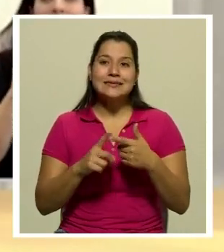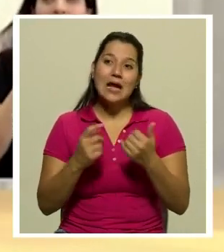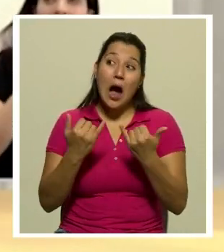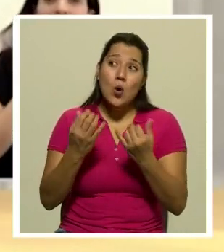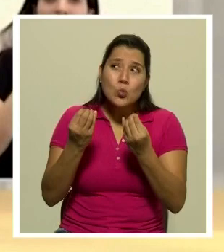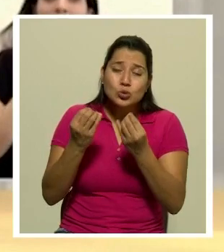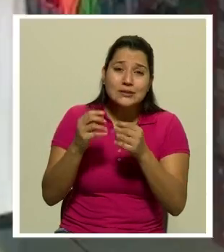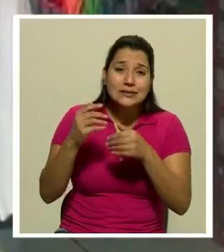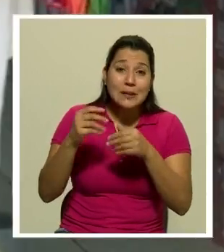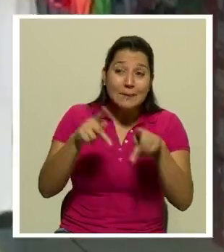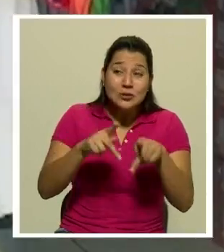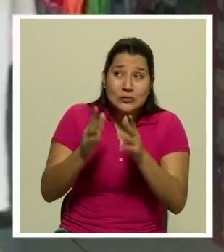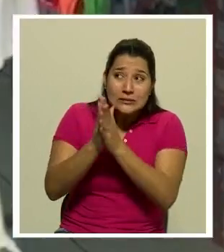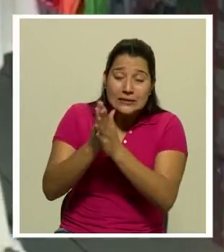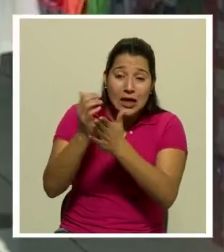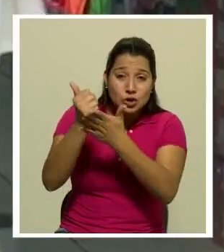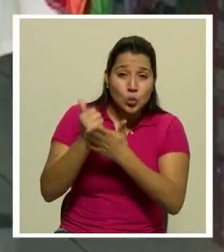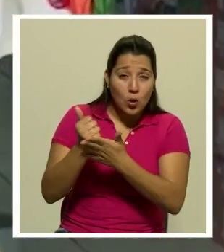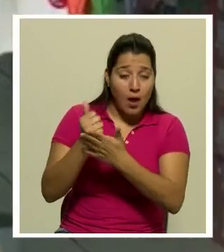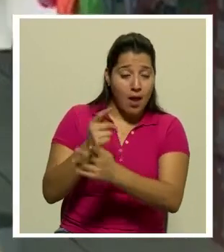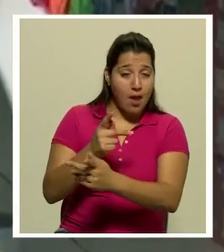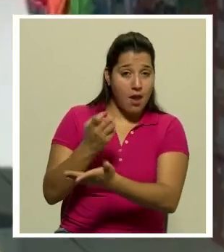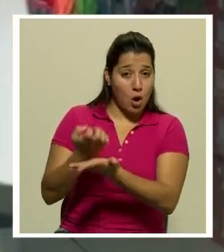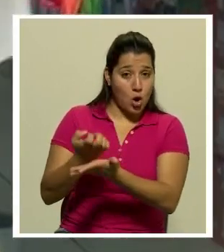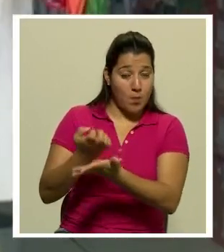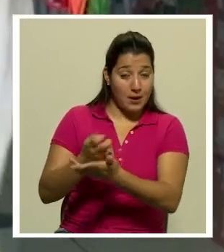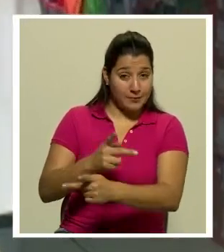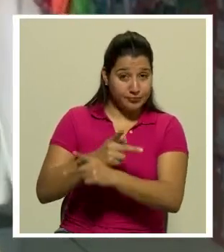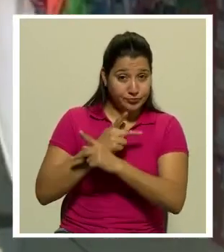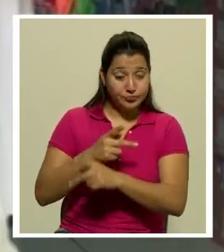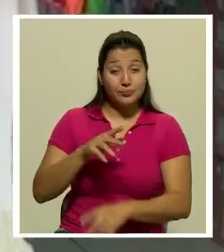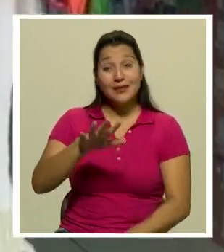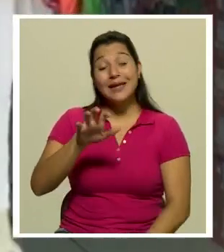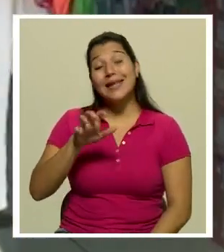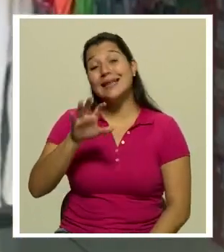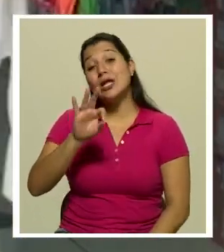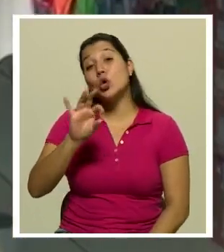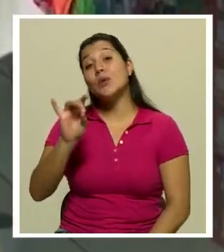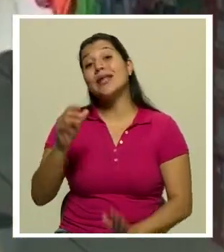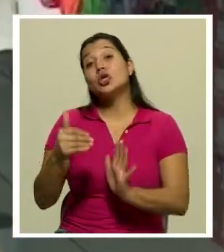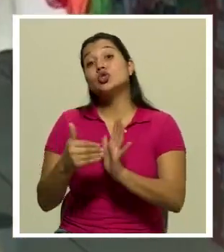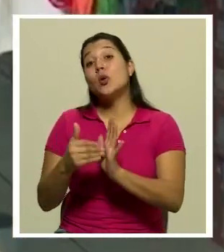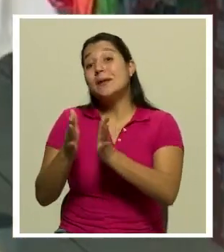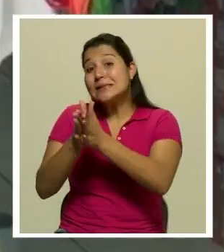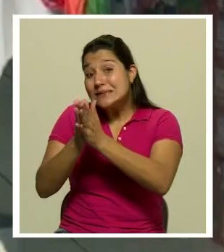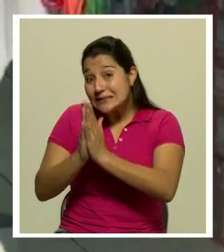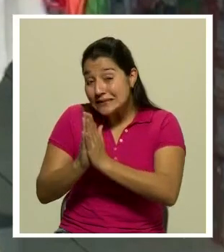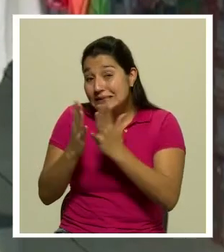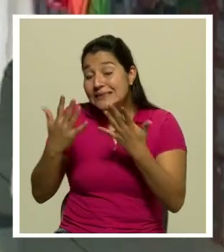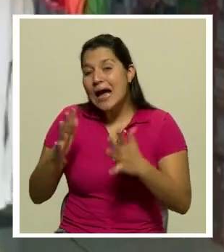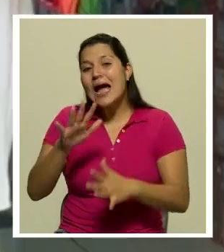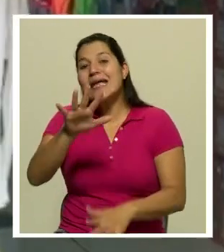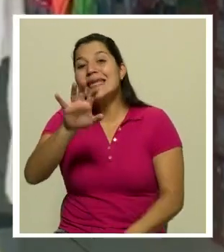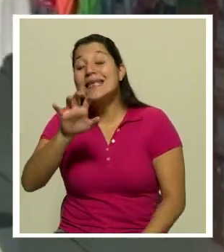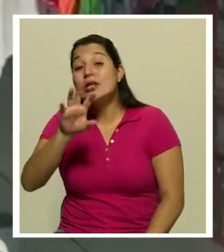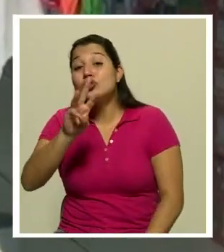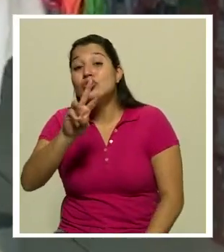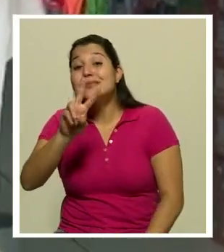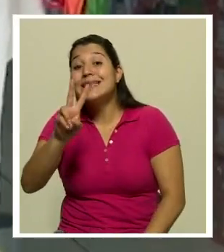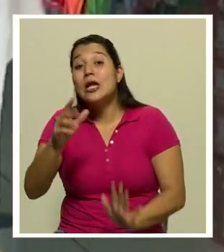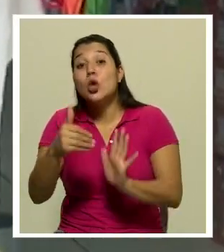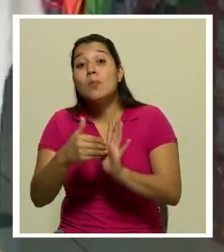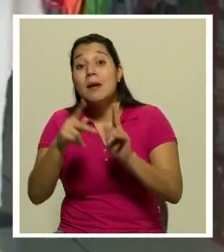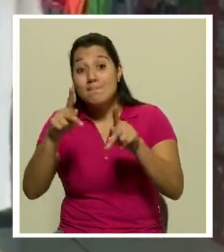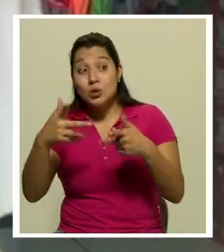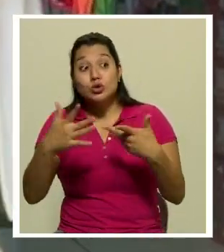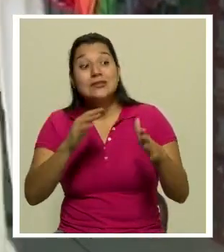acceder a su bono Proteger. De las más de 598.000 solicitudes, 562.000 ya fueron notificadas y